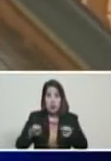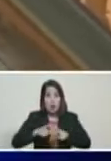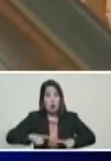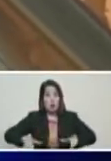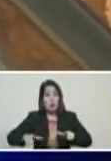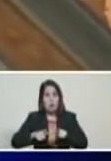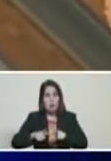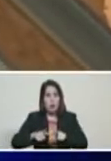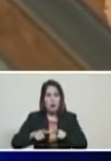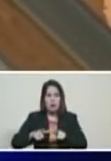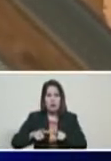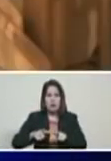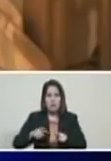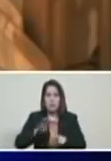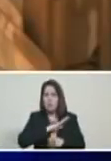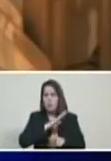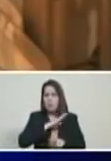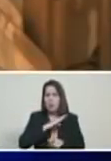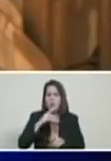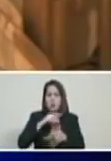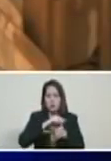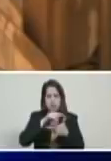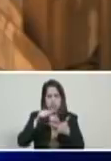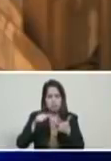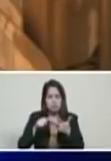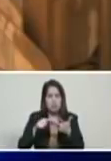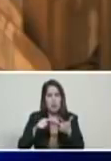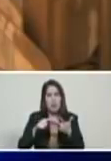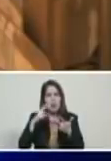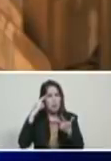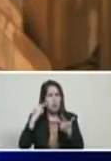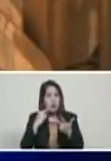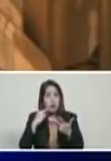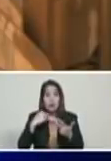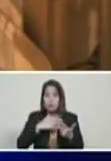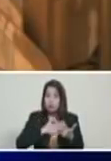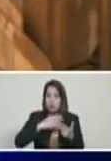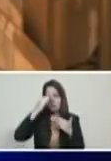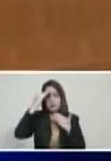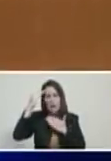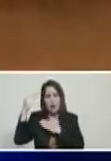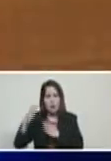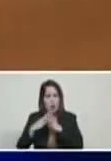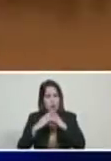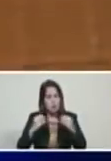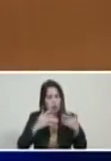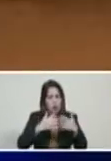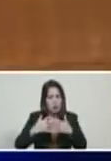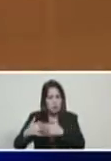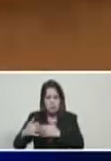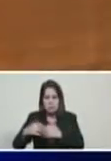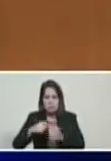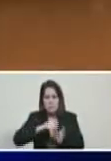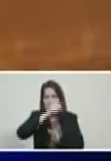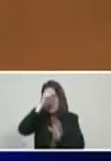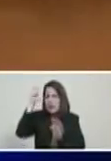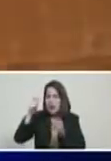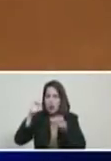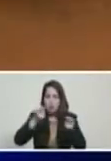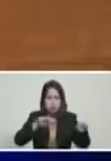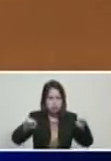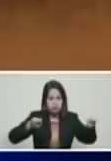Manteco, Guacamayo y el Callao. Yo le envío un saludo a los pequeños mineros artesanales